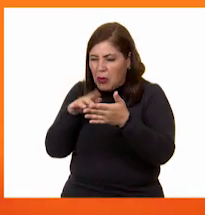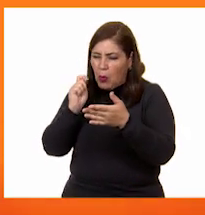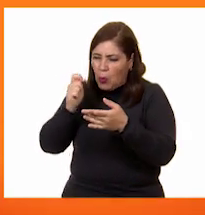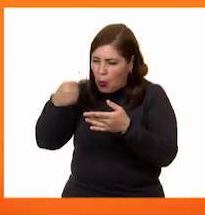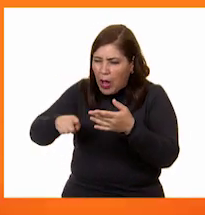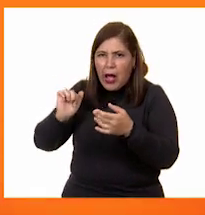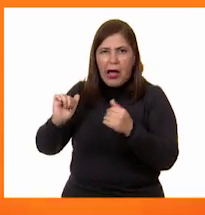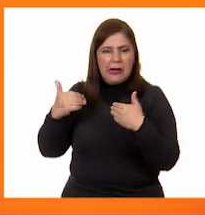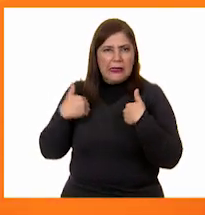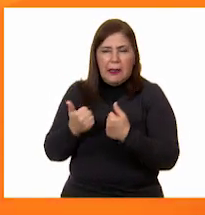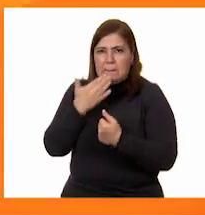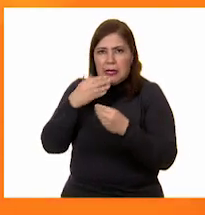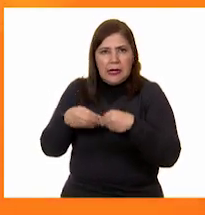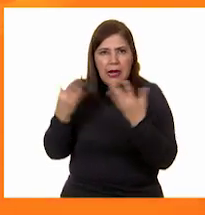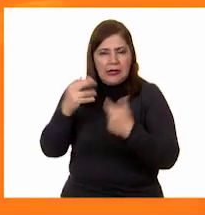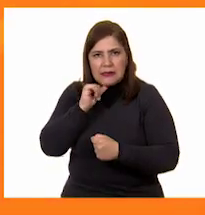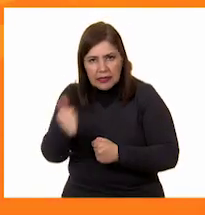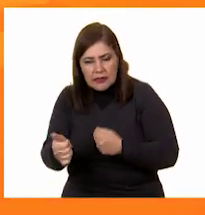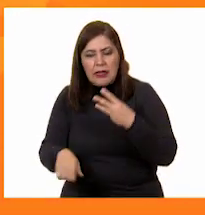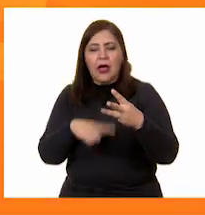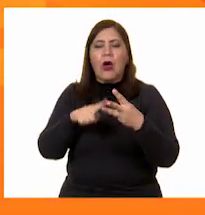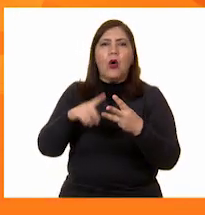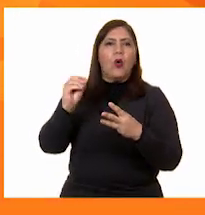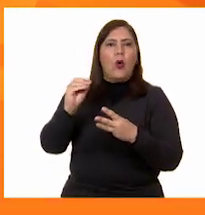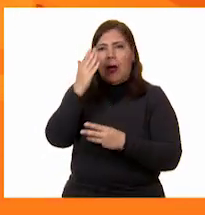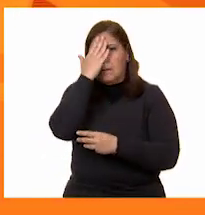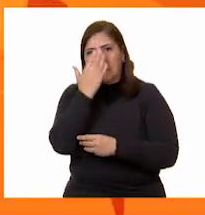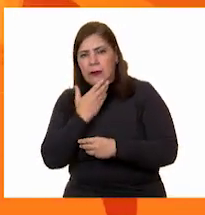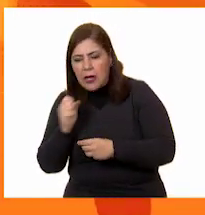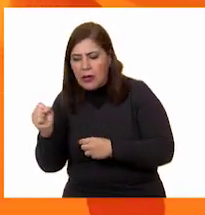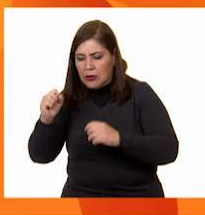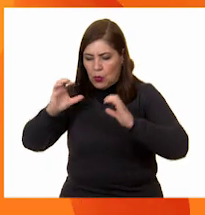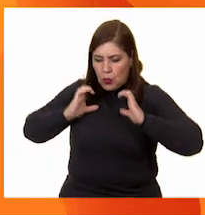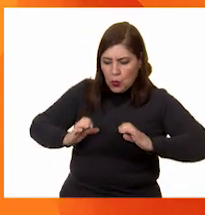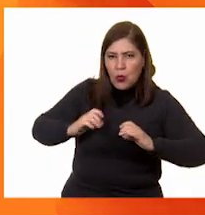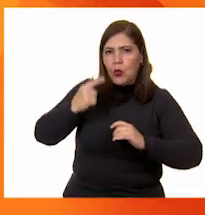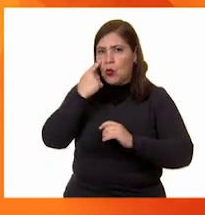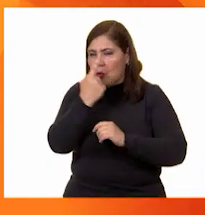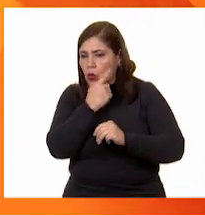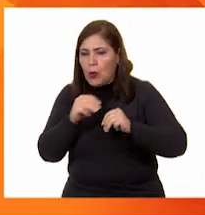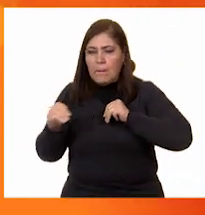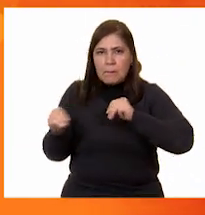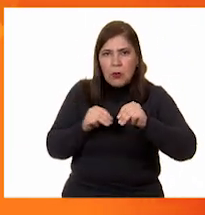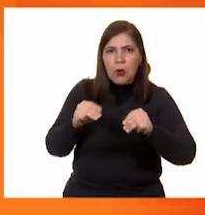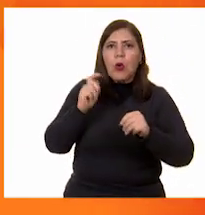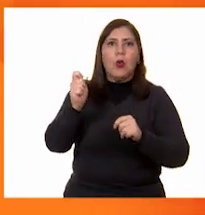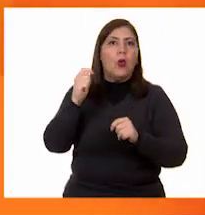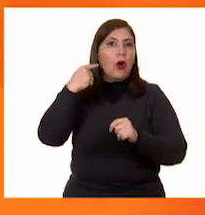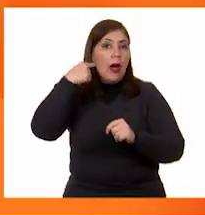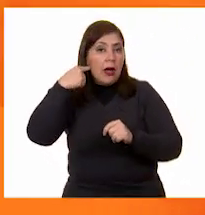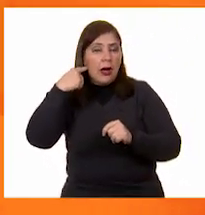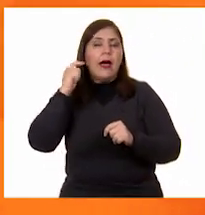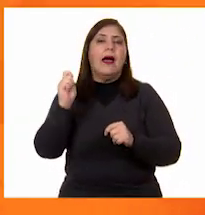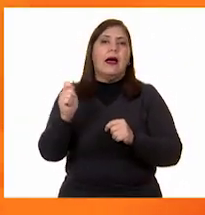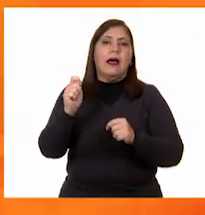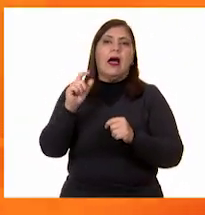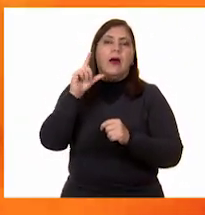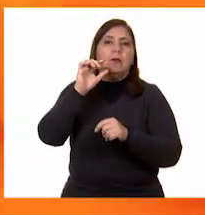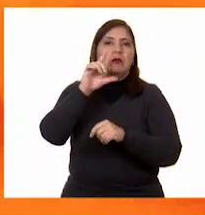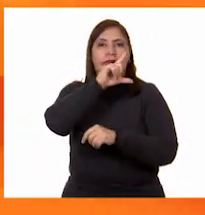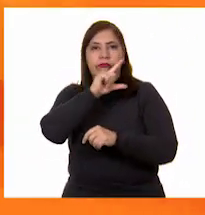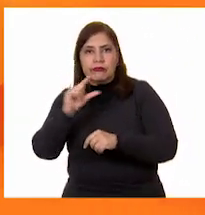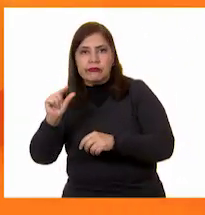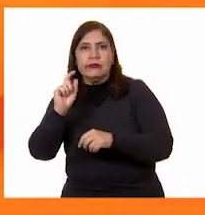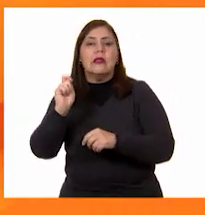les dificulta, las habilidades físicas, de movimiento, visuales o auditivas pueden estar disminuidas